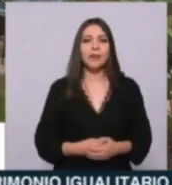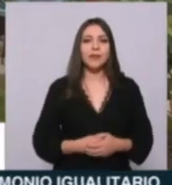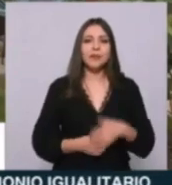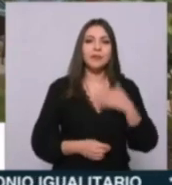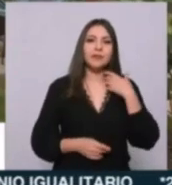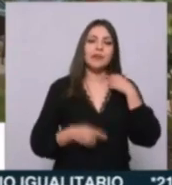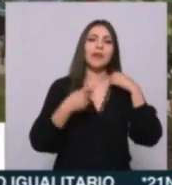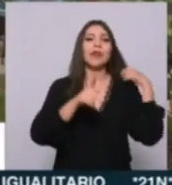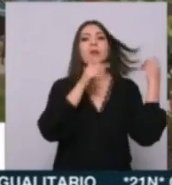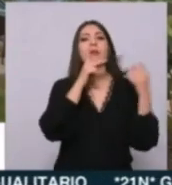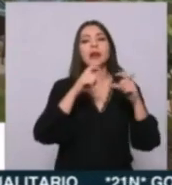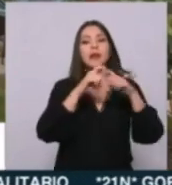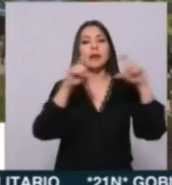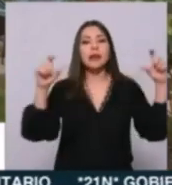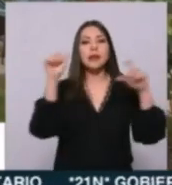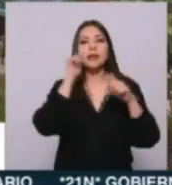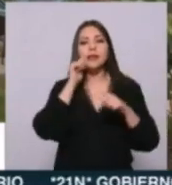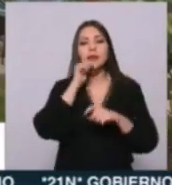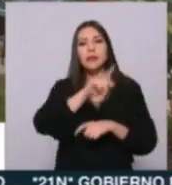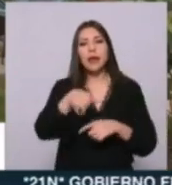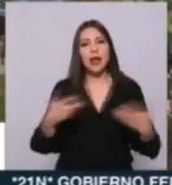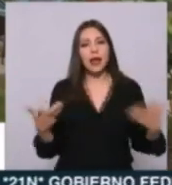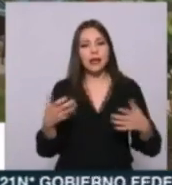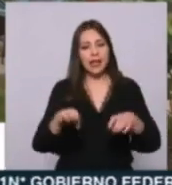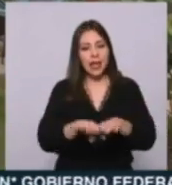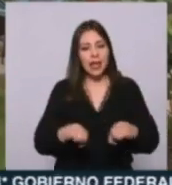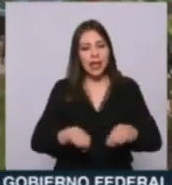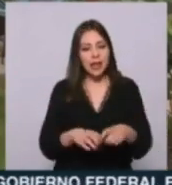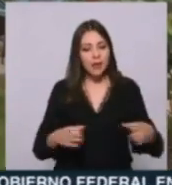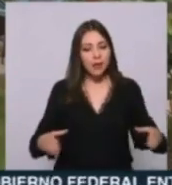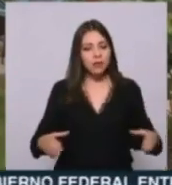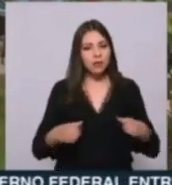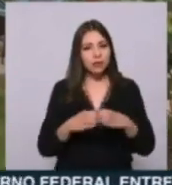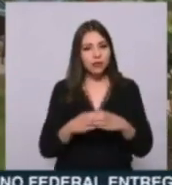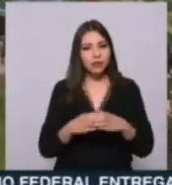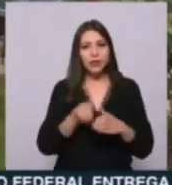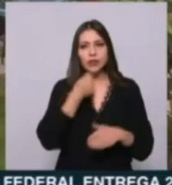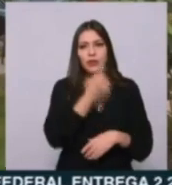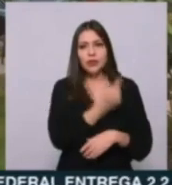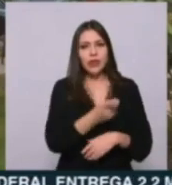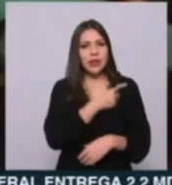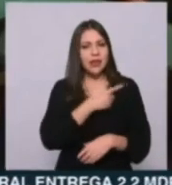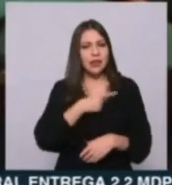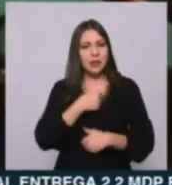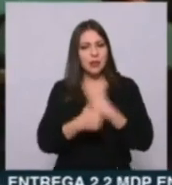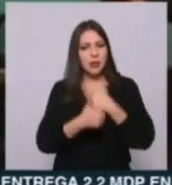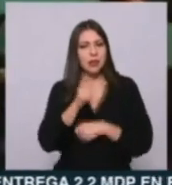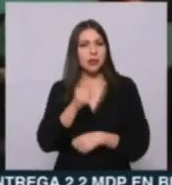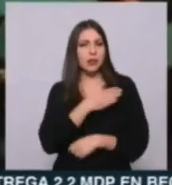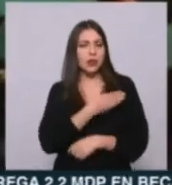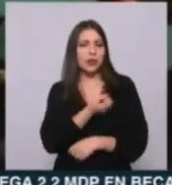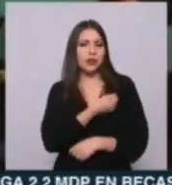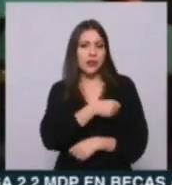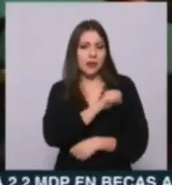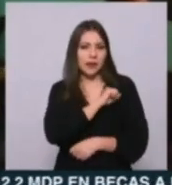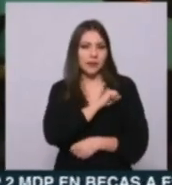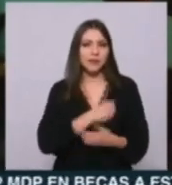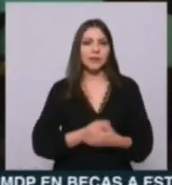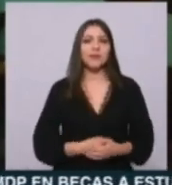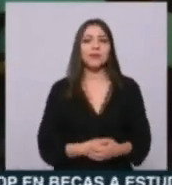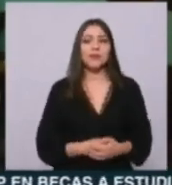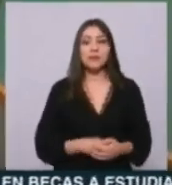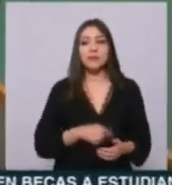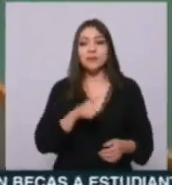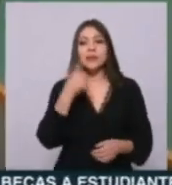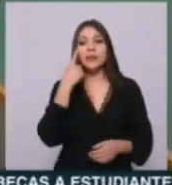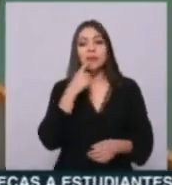eslogan que es hagamos equipo. Y les queremos enseñar a los niños que la competencia es buena y sana. Así que la locución no solo